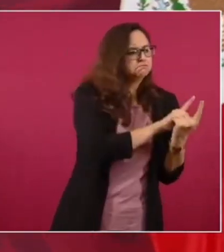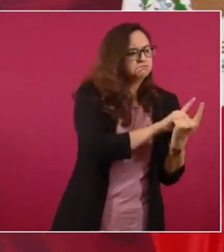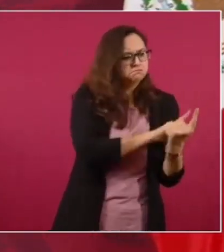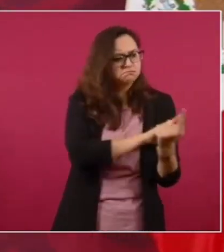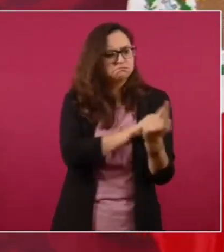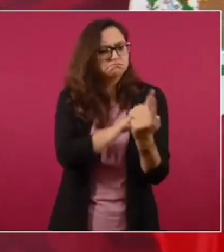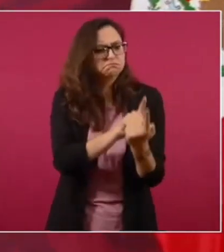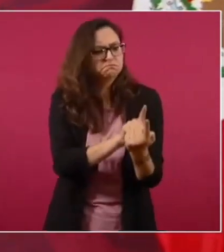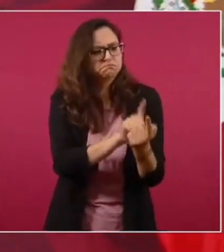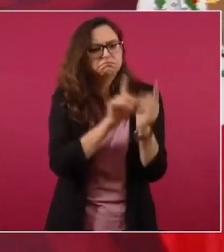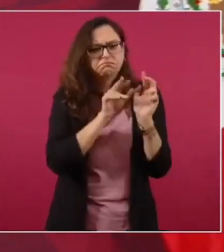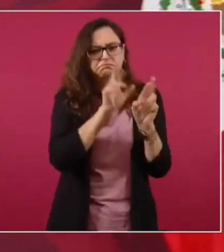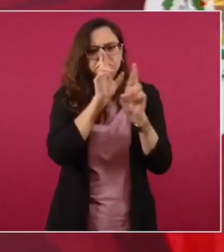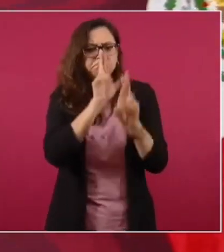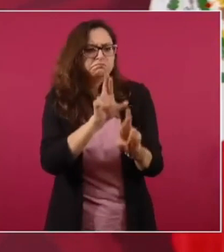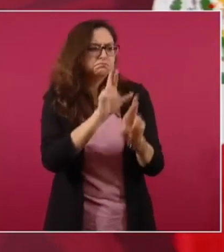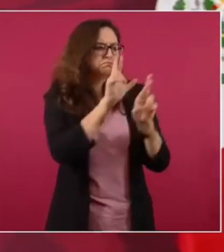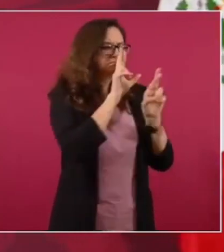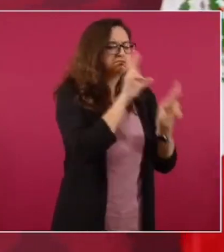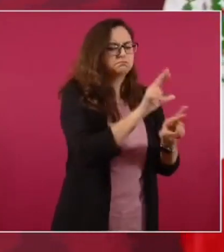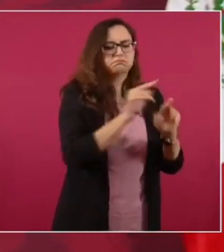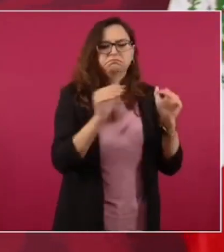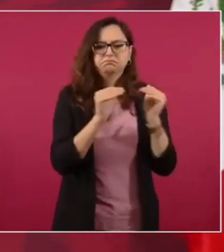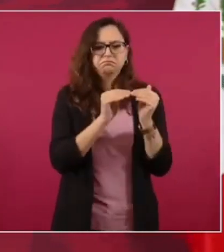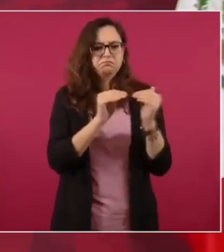una relación de respeto.